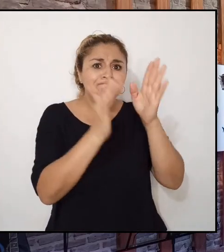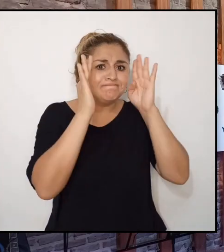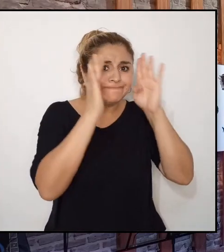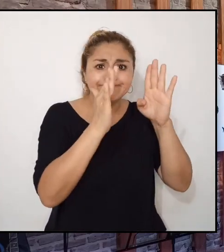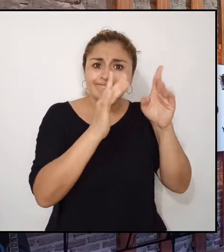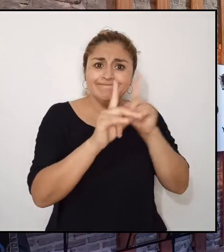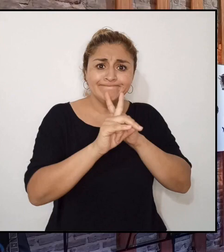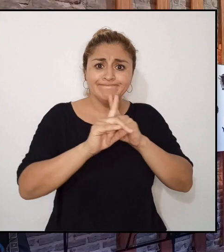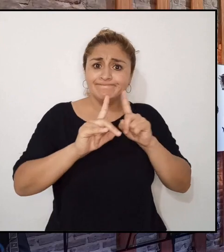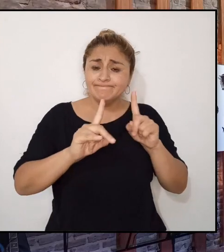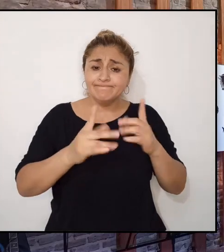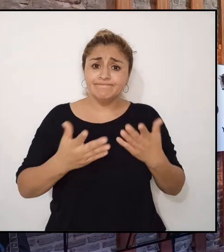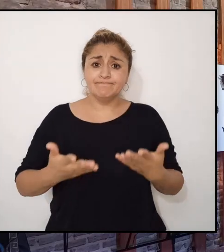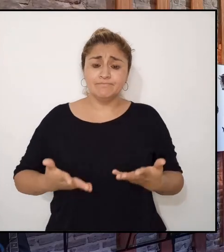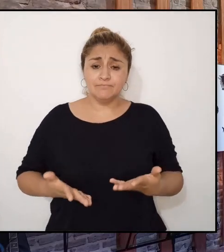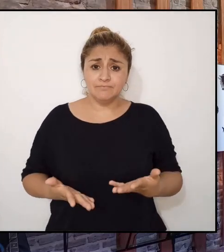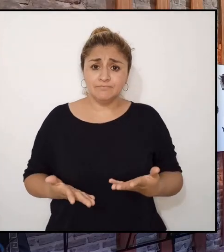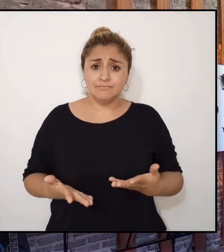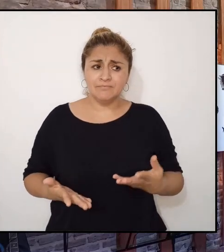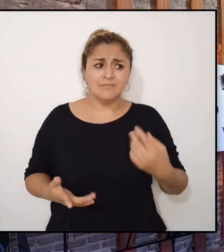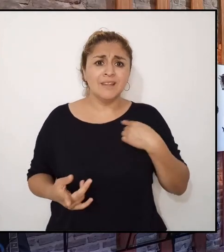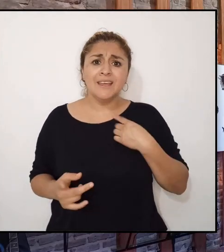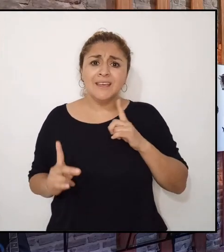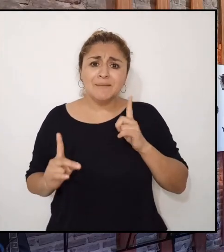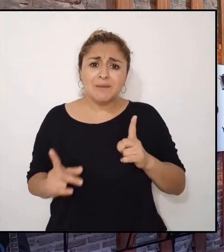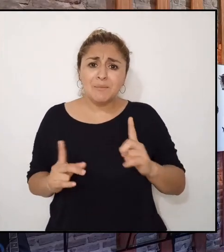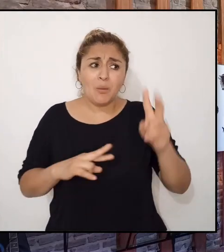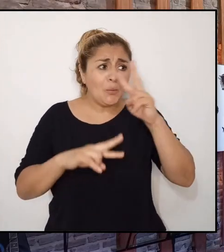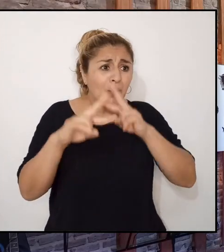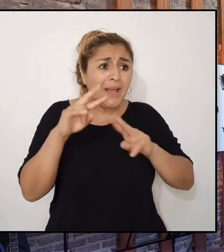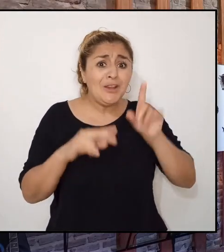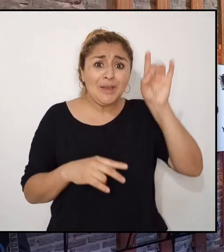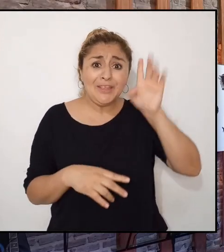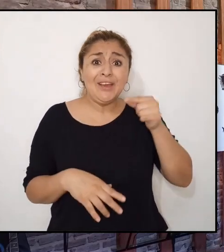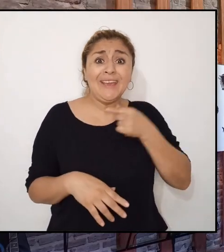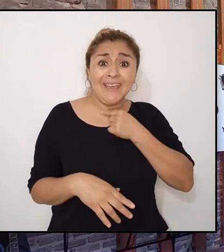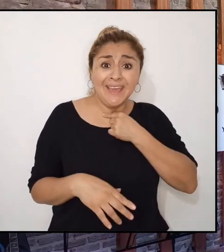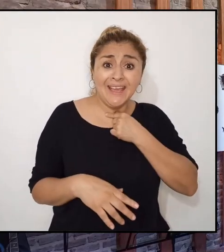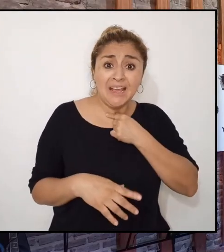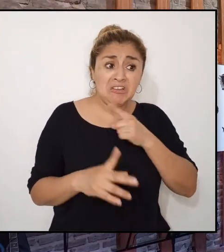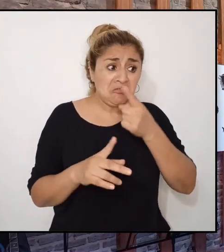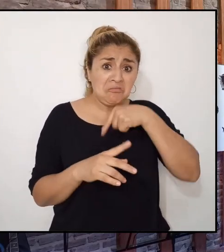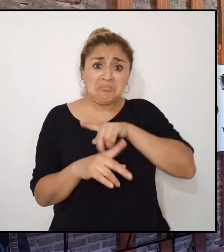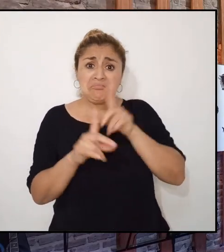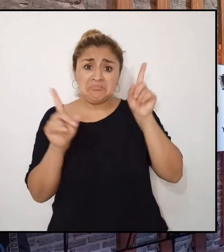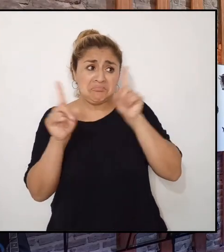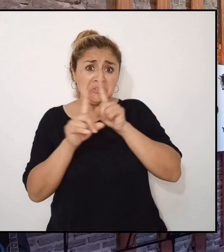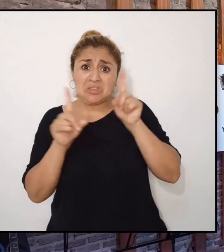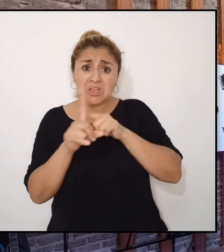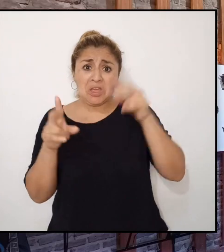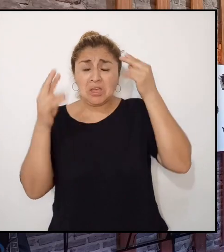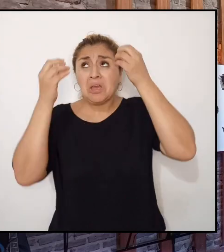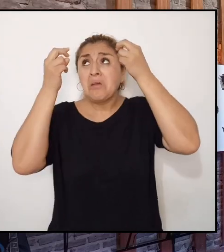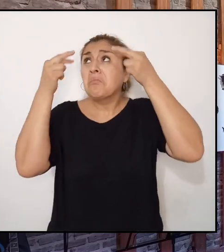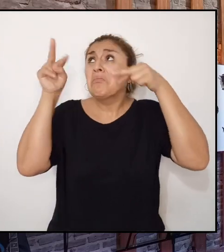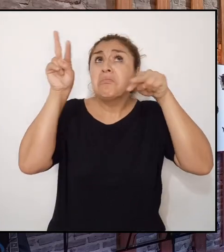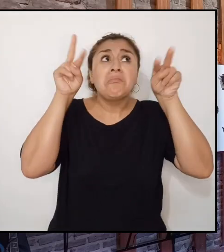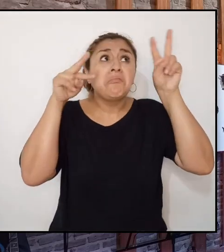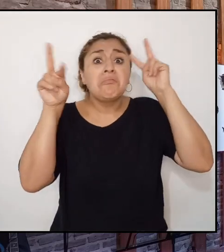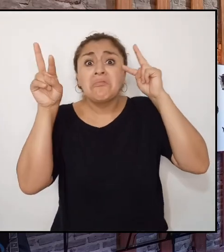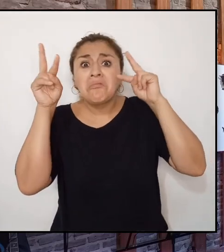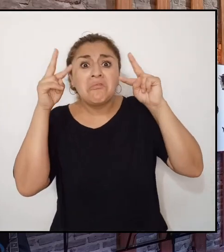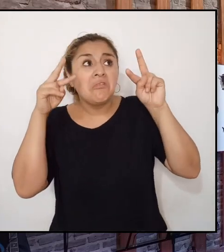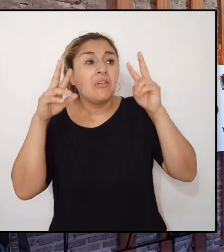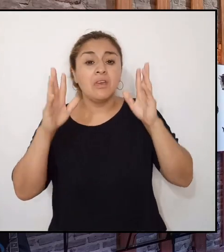¿No estamos en la voluntad de Dios que es directiva para nosotros y estamos como en un camino ahí paralelo,